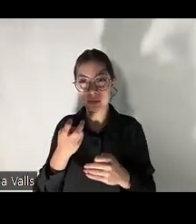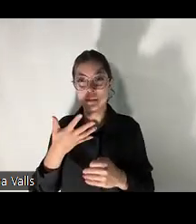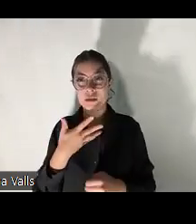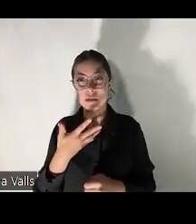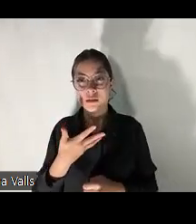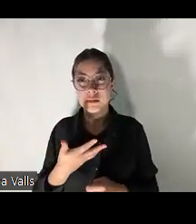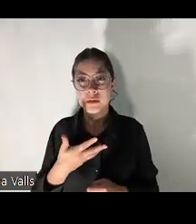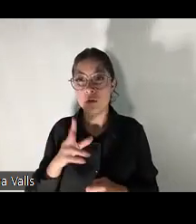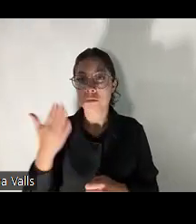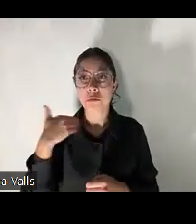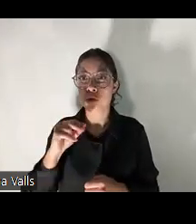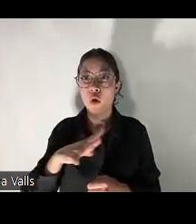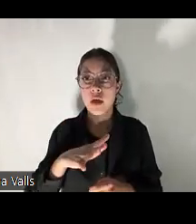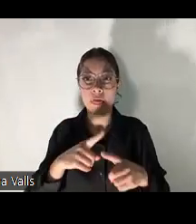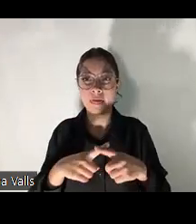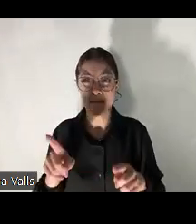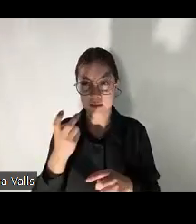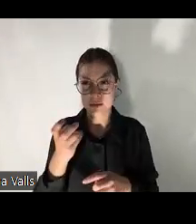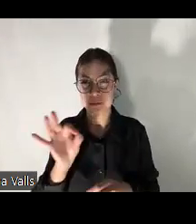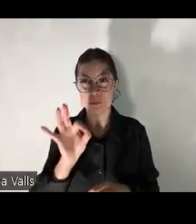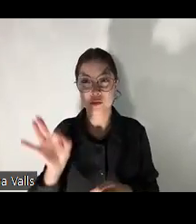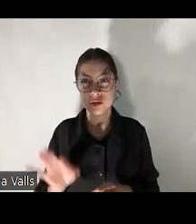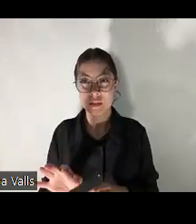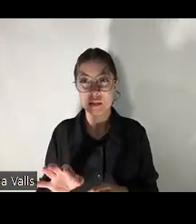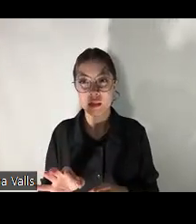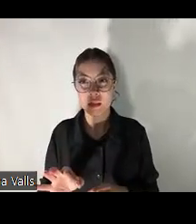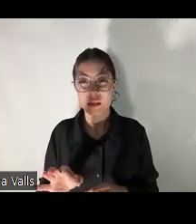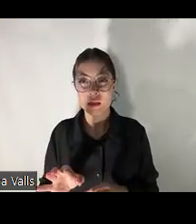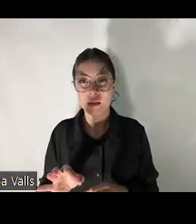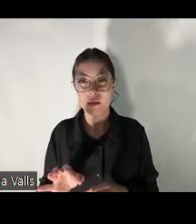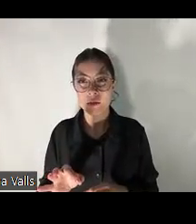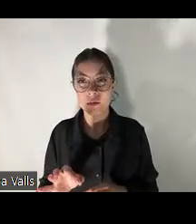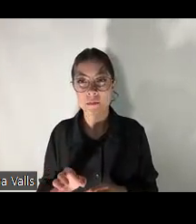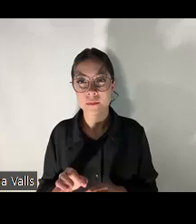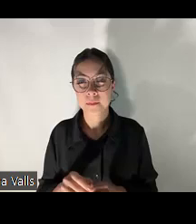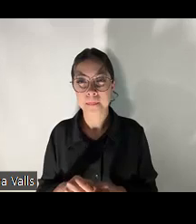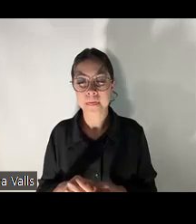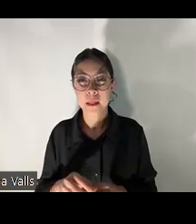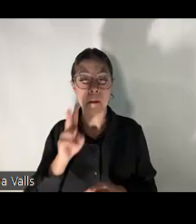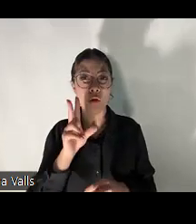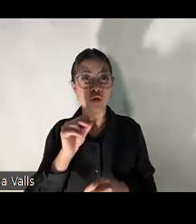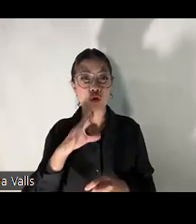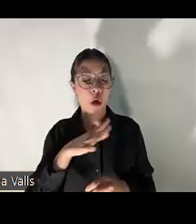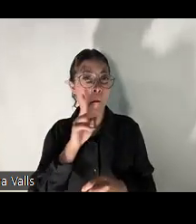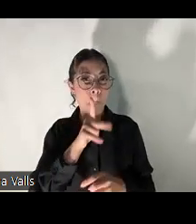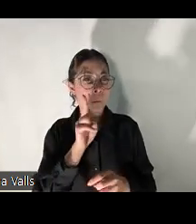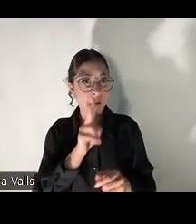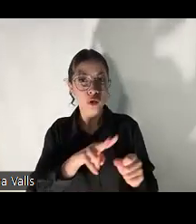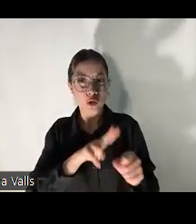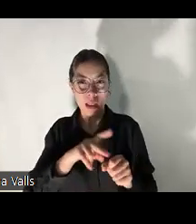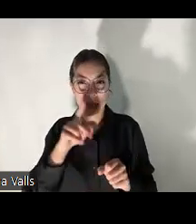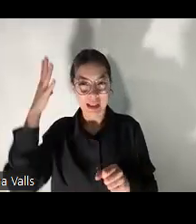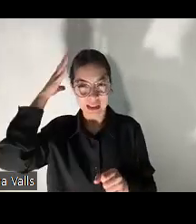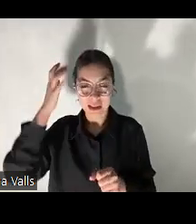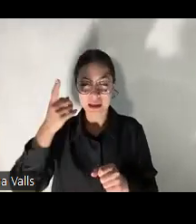no había diferencias en cuanto al porcentaje de pacientes que presentaban imágenes de resonancia magnética normal, no